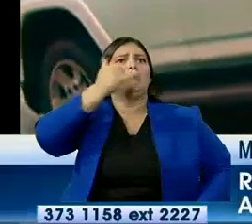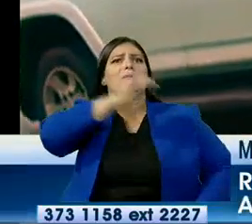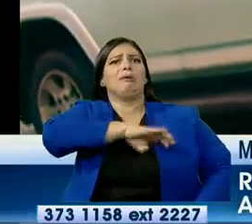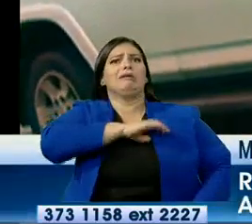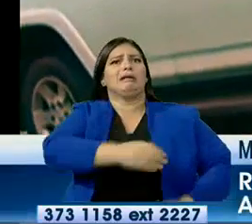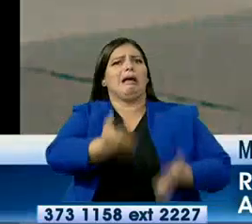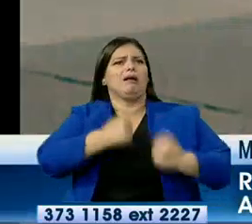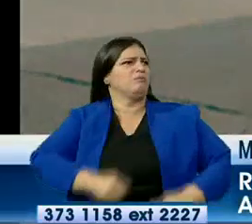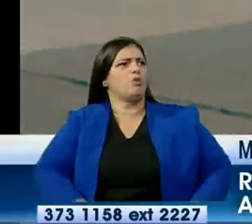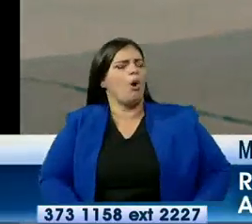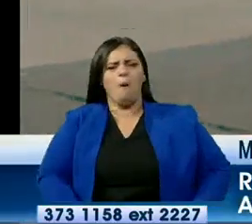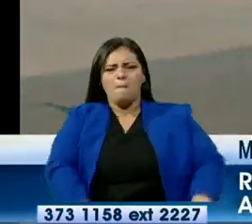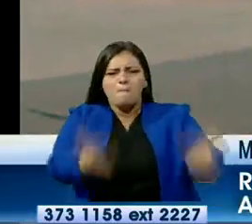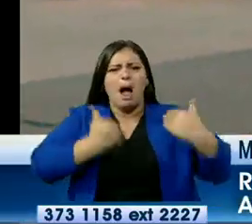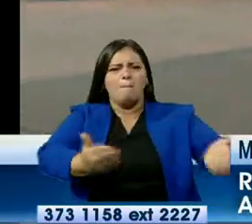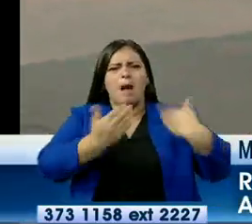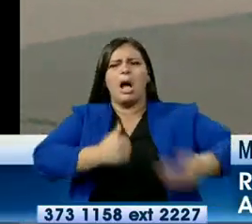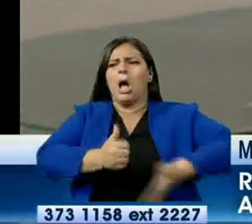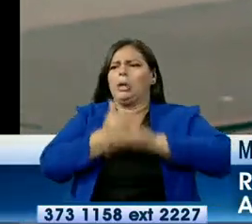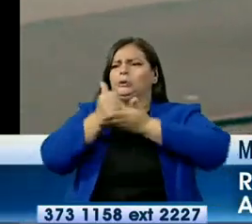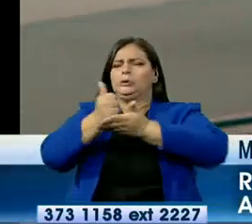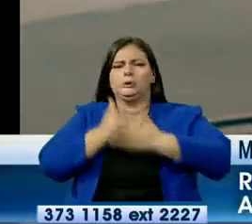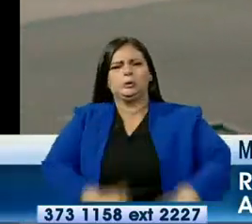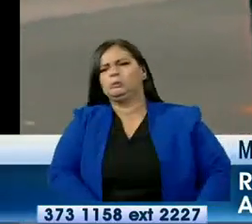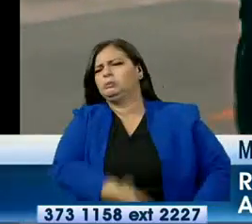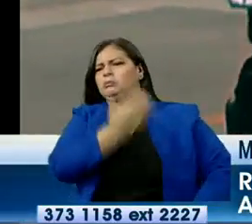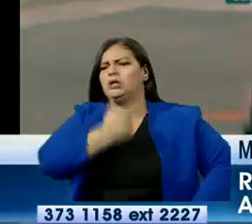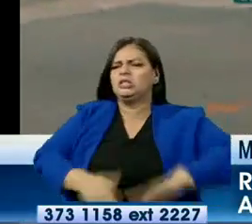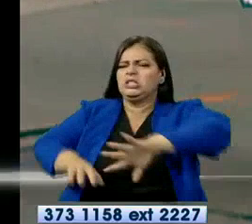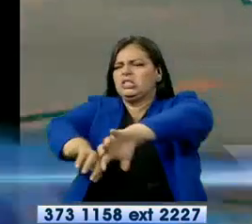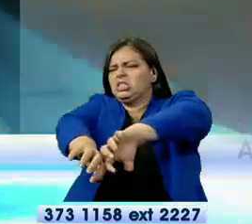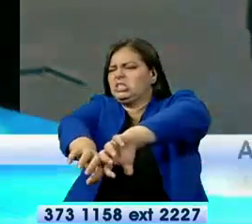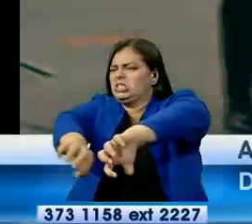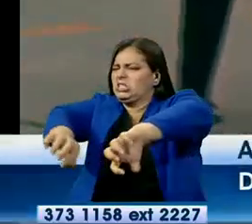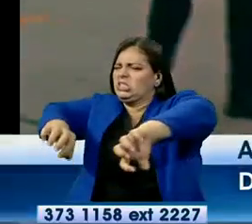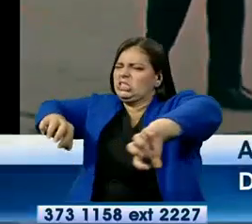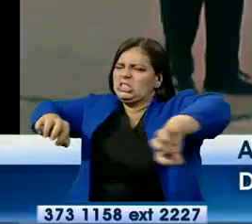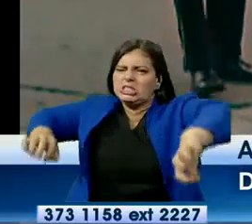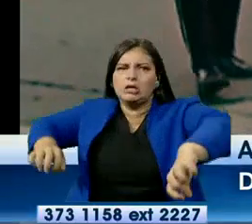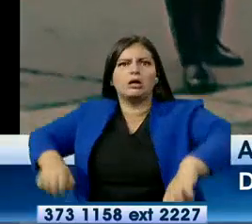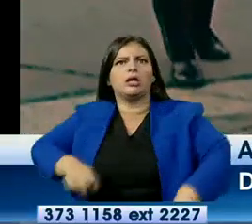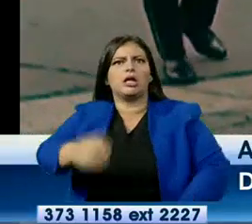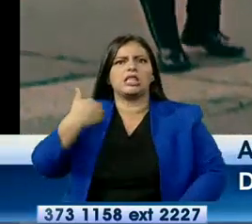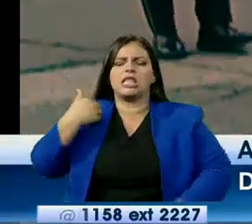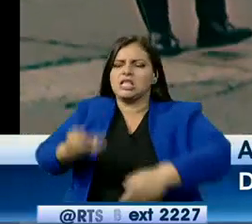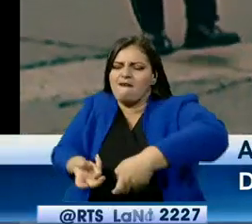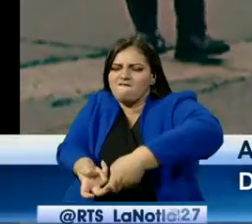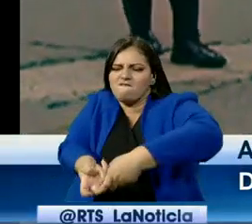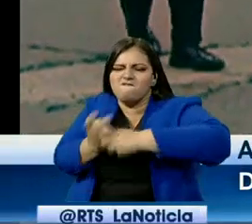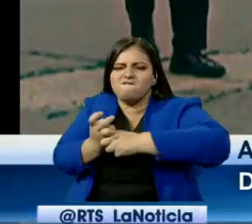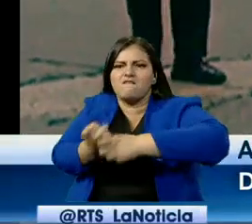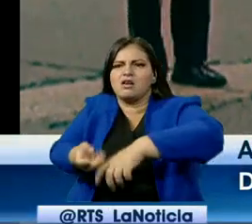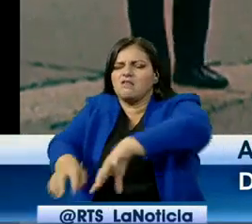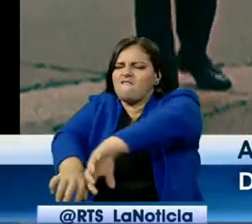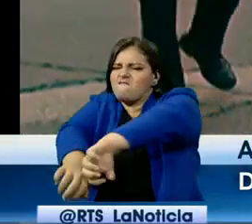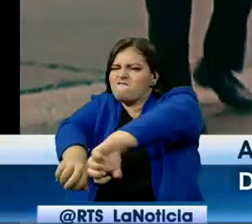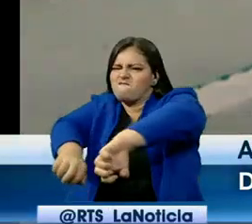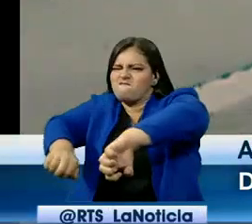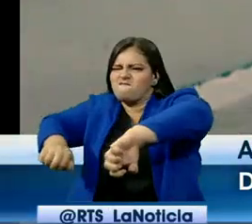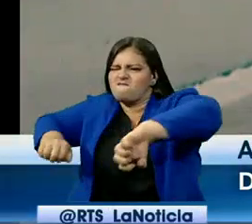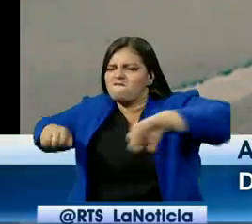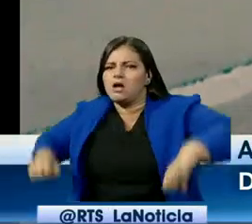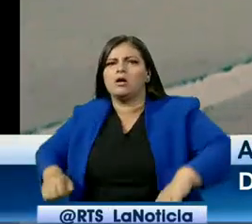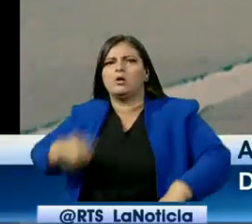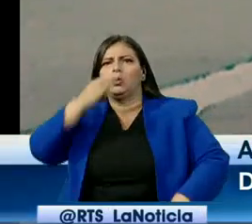unos fierros. La novedad se reportó durante la mañana del domingo. Se trata de una intersección que carece de señalética, por lo cual